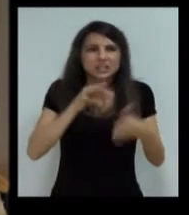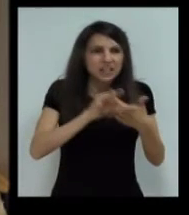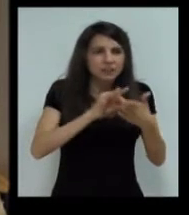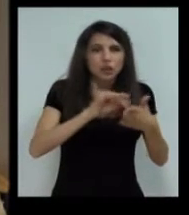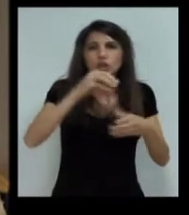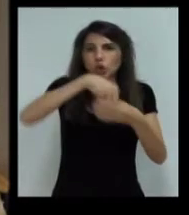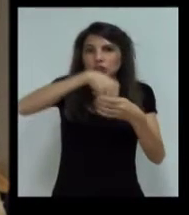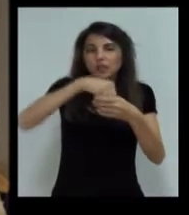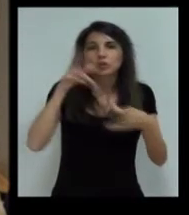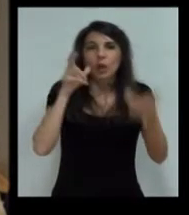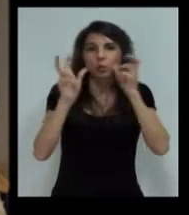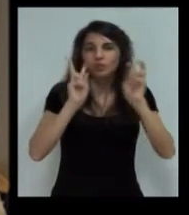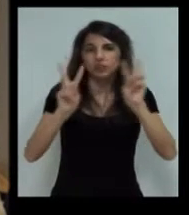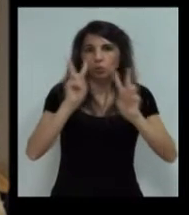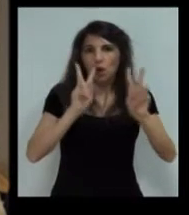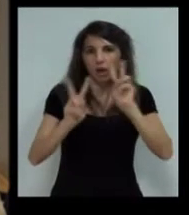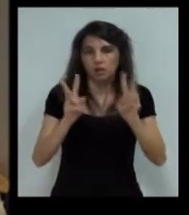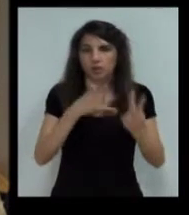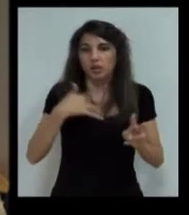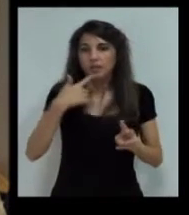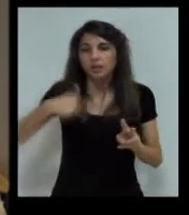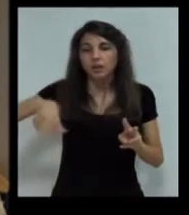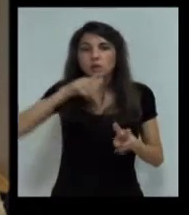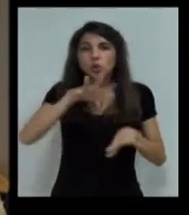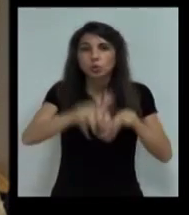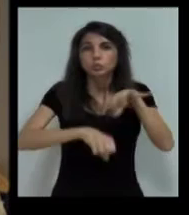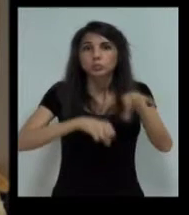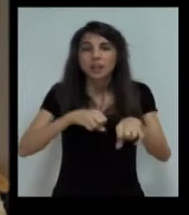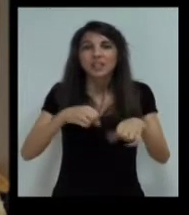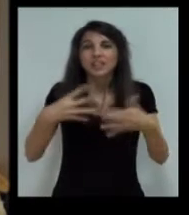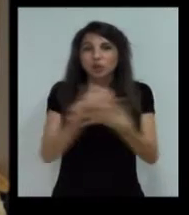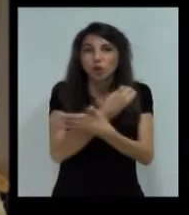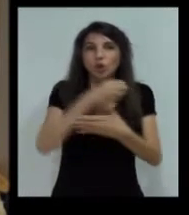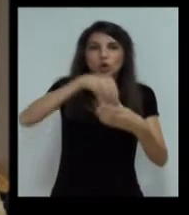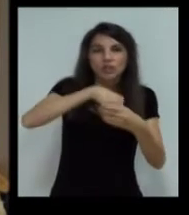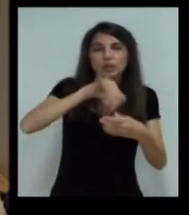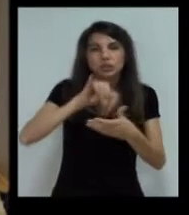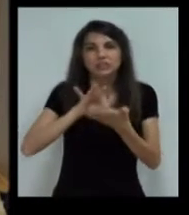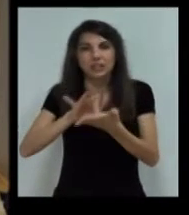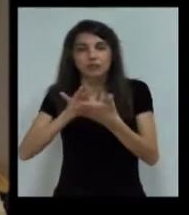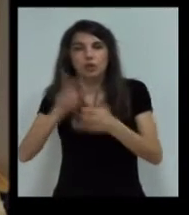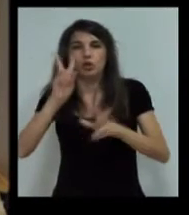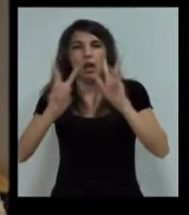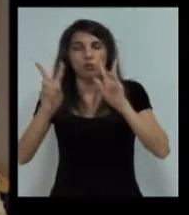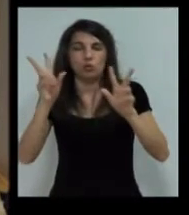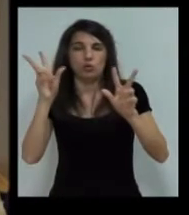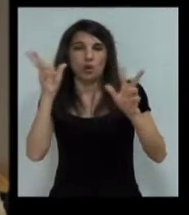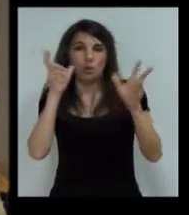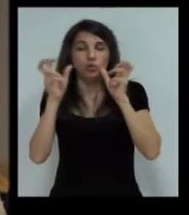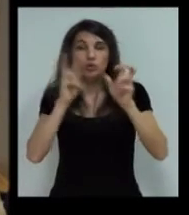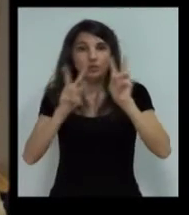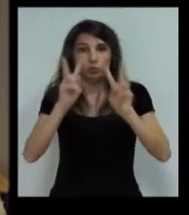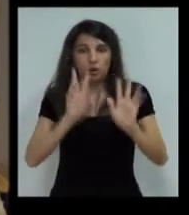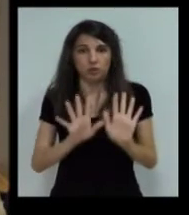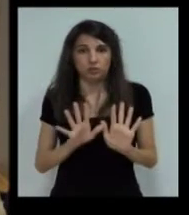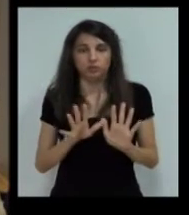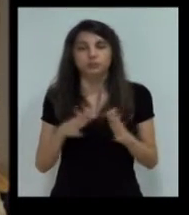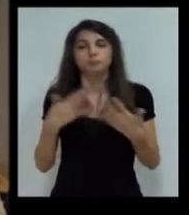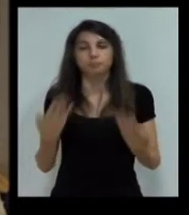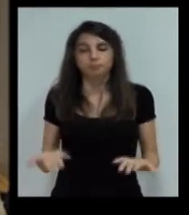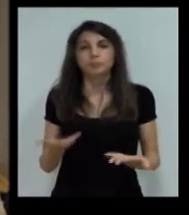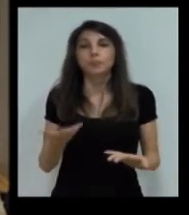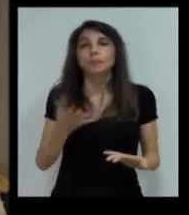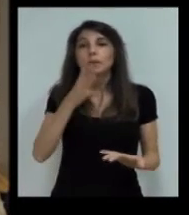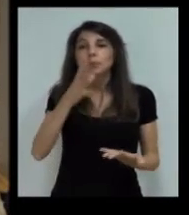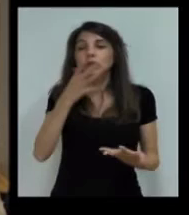audiovisuales. Esto es la clave. Somos consumidores de contenidos y servicios audiovisuales. Dicho eso, esfuerzos como la